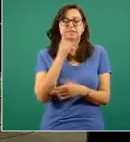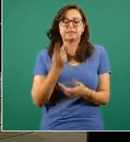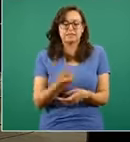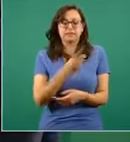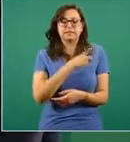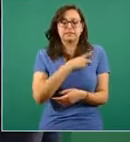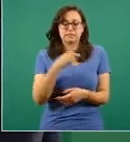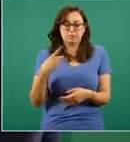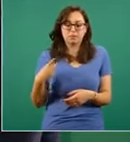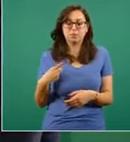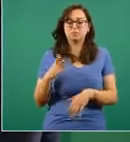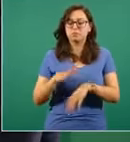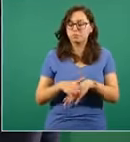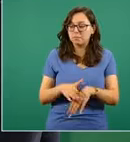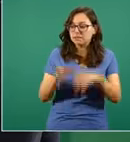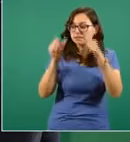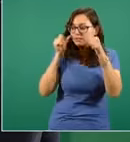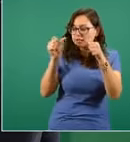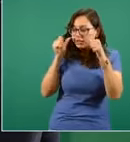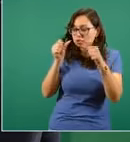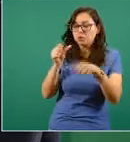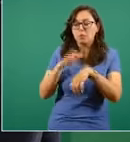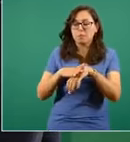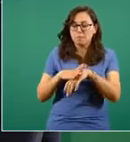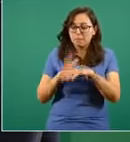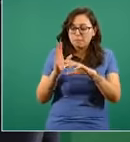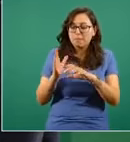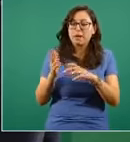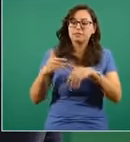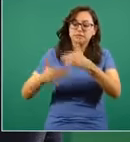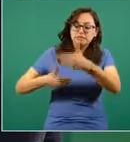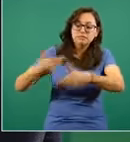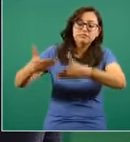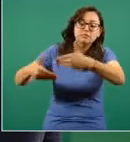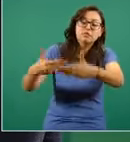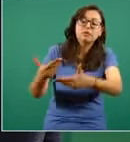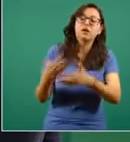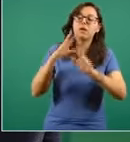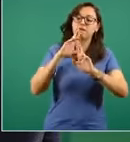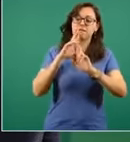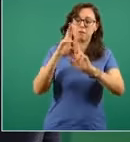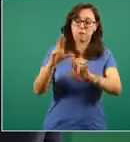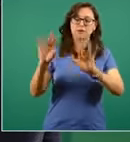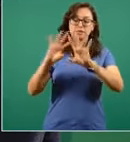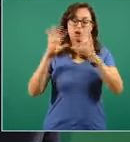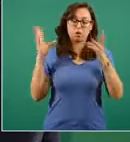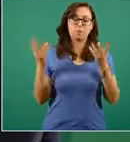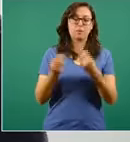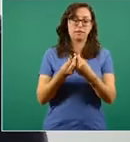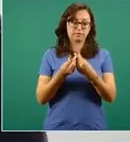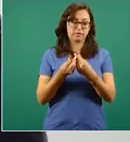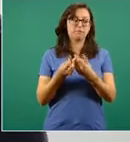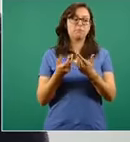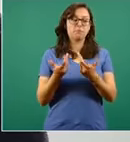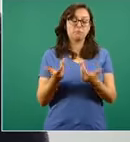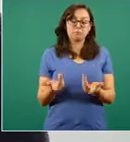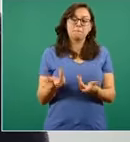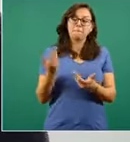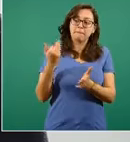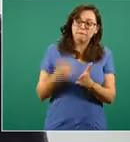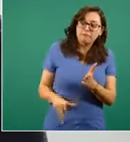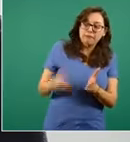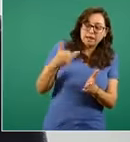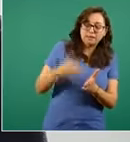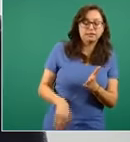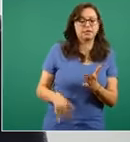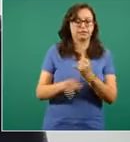que estar más bien atentos y expectantes de ver cuáles serían los resultados finales que el ensayo en algún momento arrojará, para ver entonces